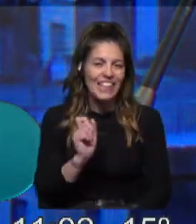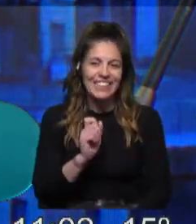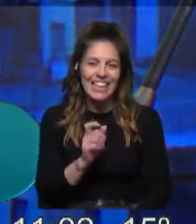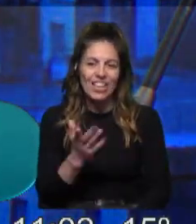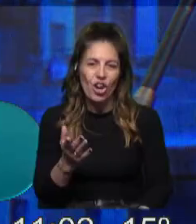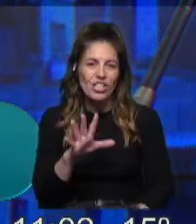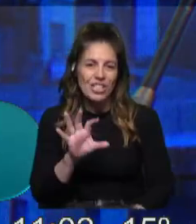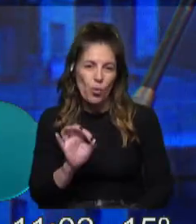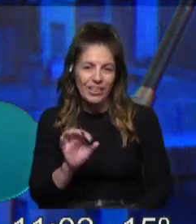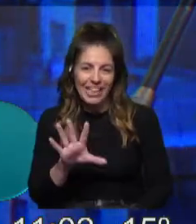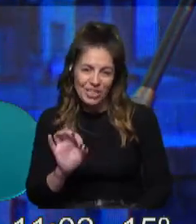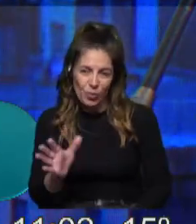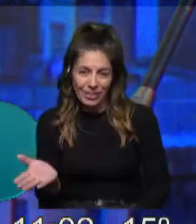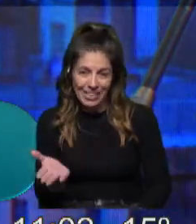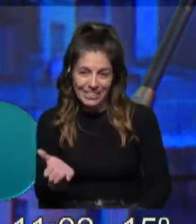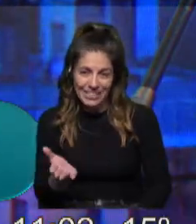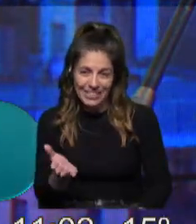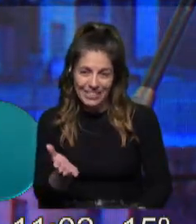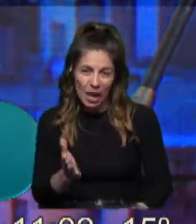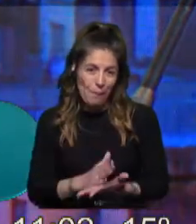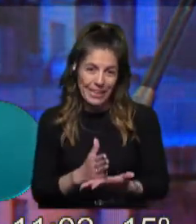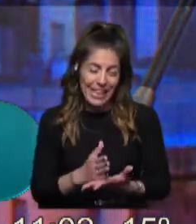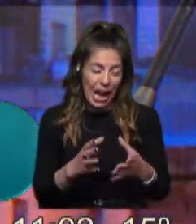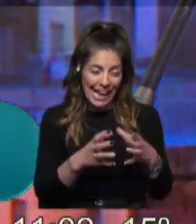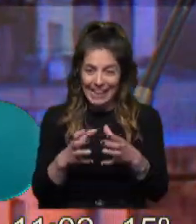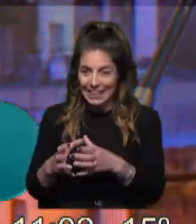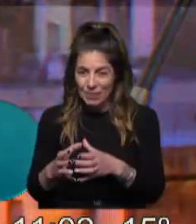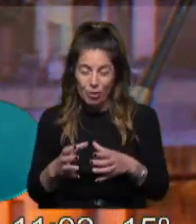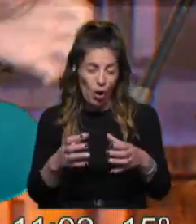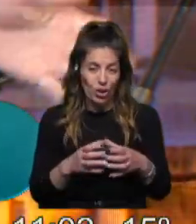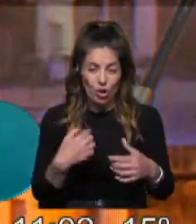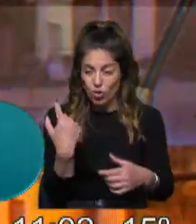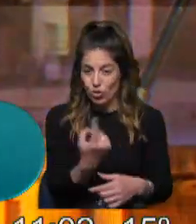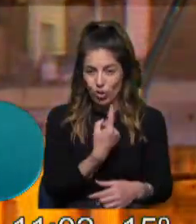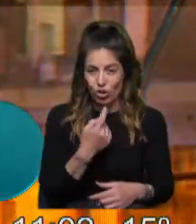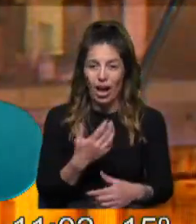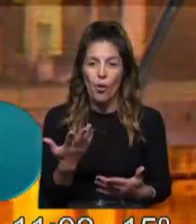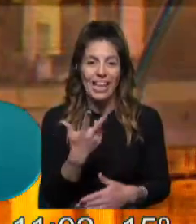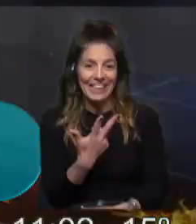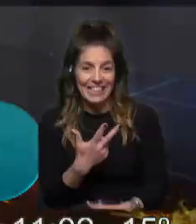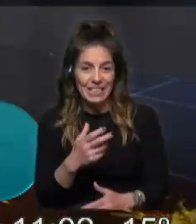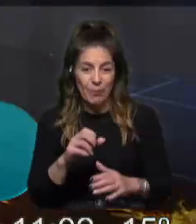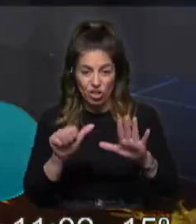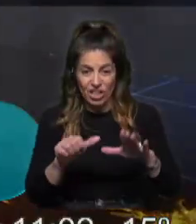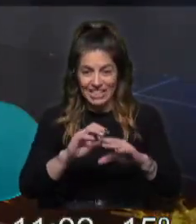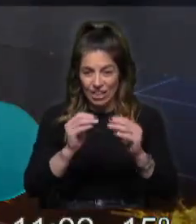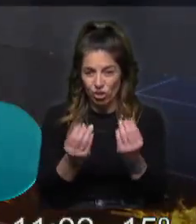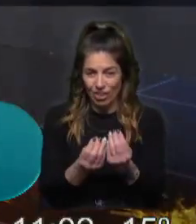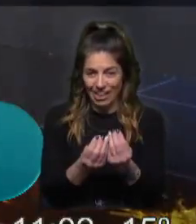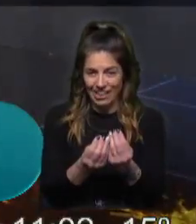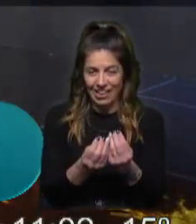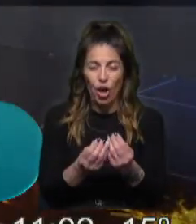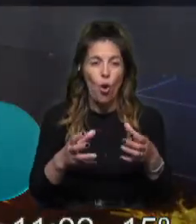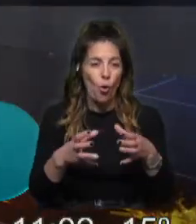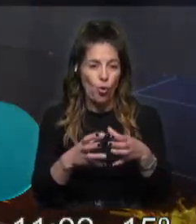a estar? Y 50, es ahí un juego de equipo entre la banda, que somos, ahora estamos tres, pero somos seis, sí. Una